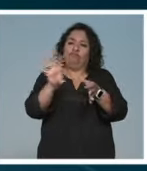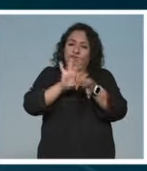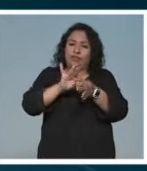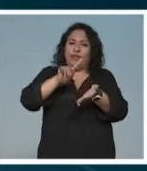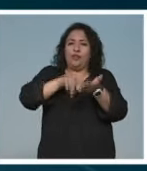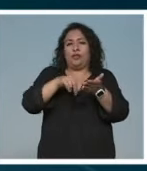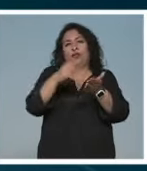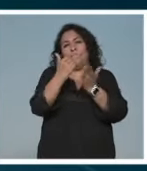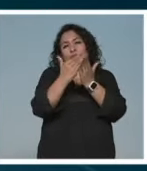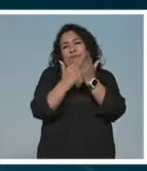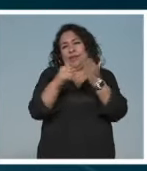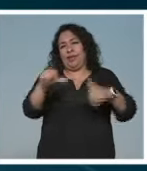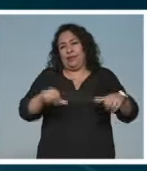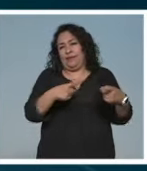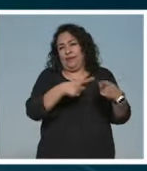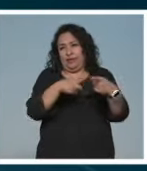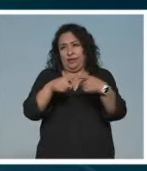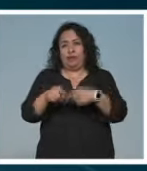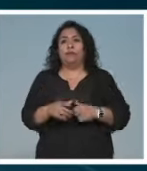oferta.